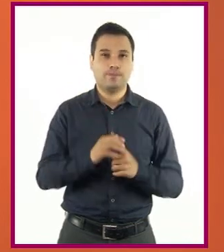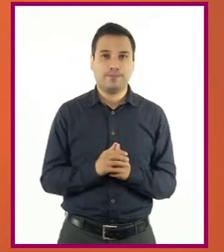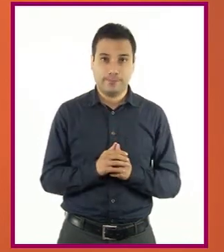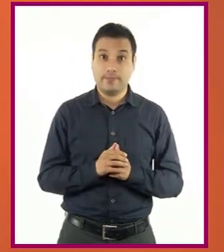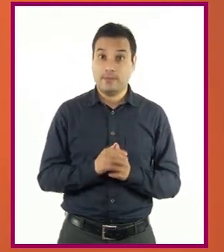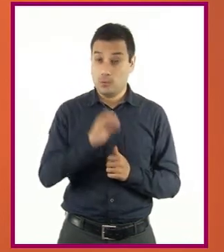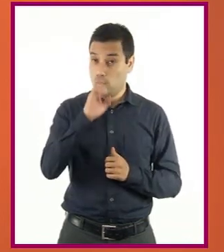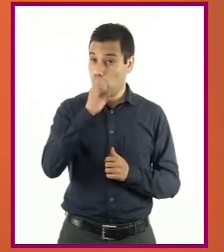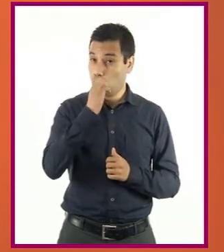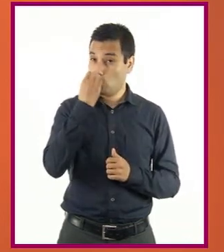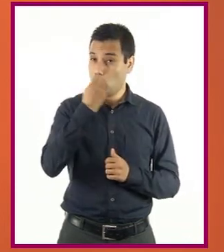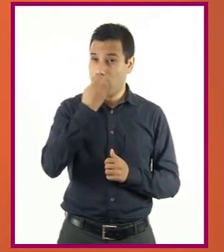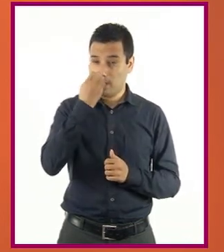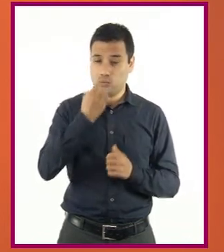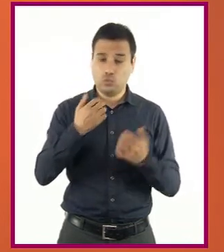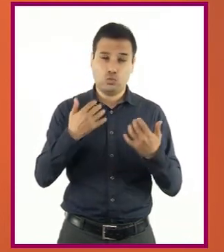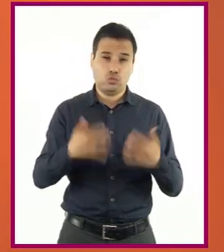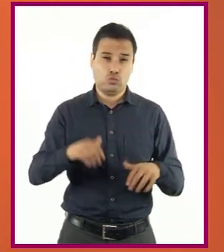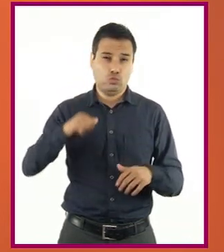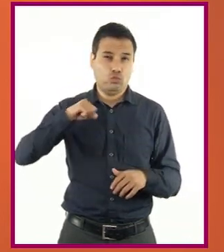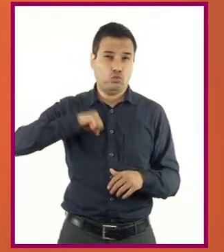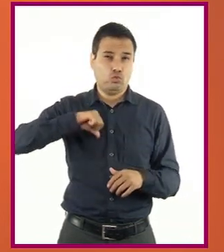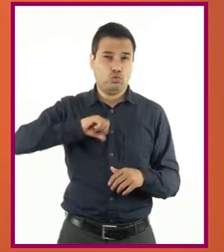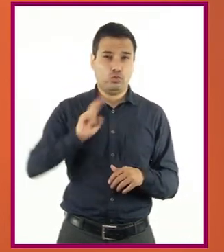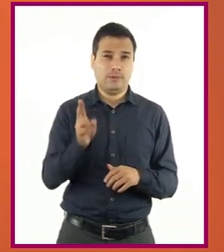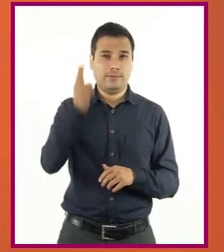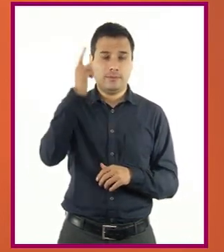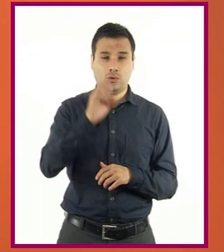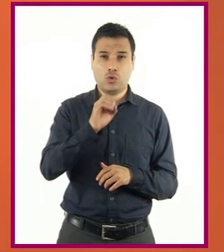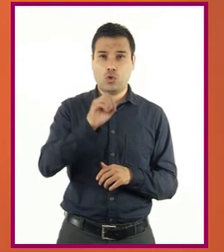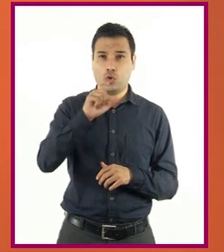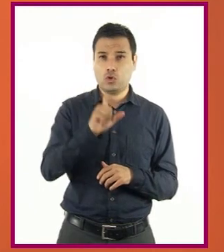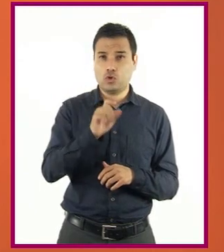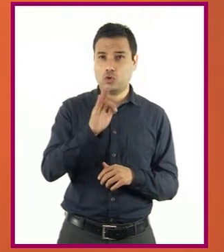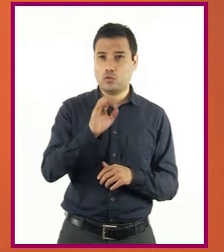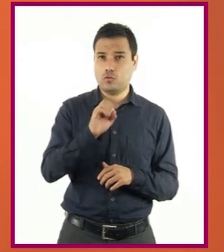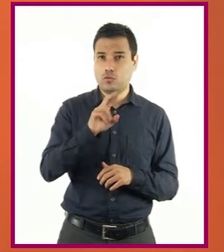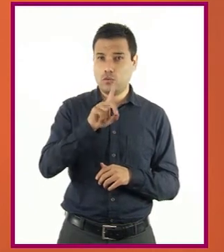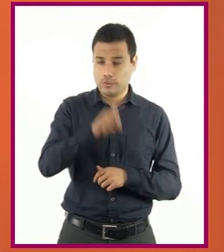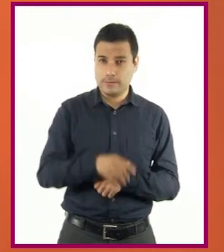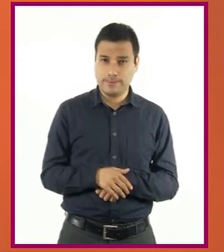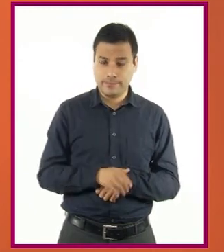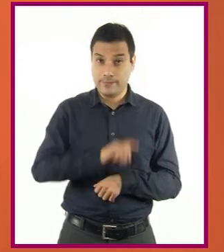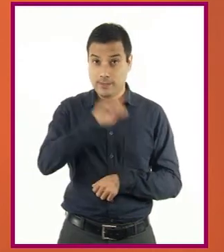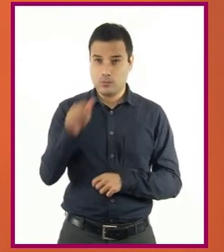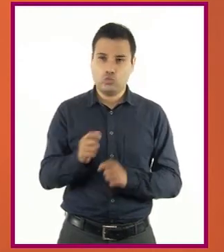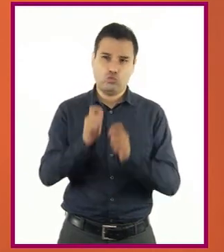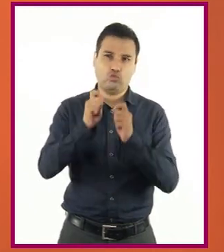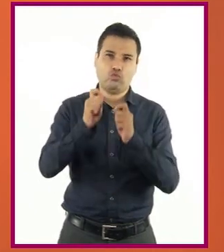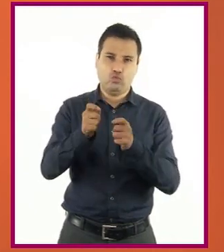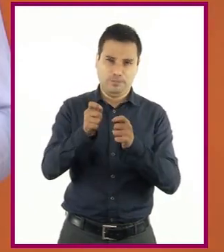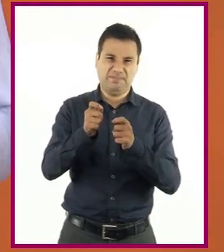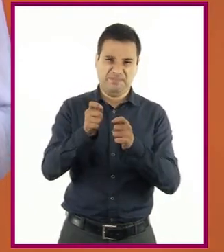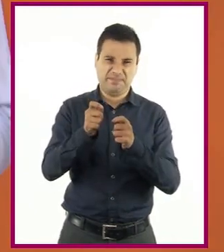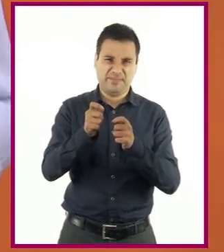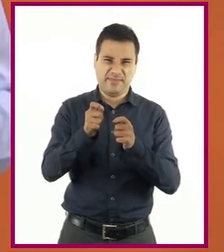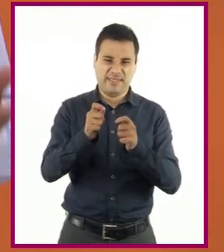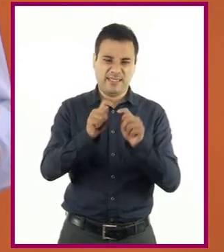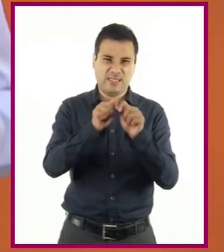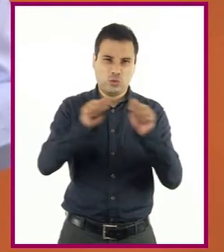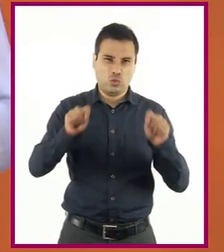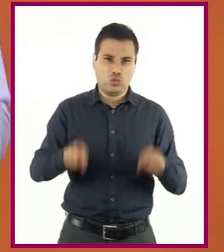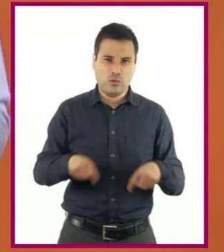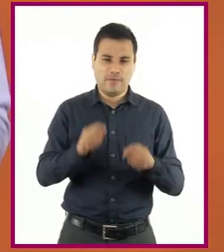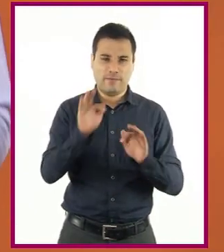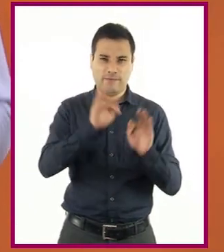los colegios más antiguos de la Universidad de Oxford, donde se tituló como físico en 1962. En